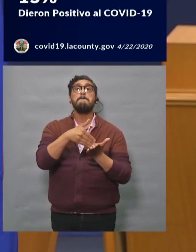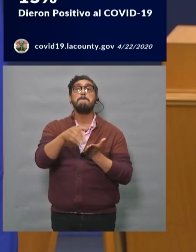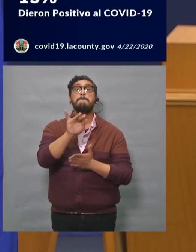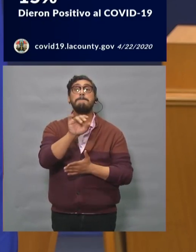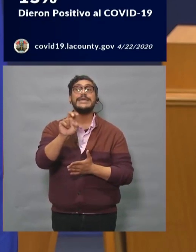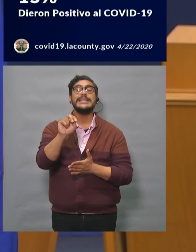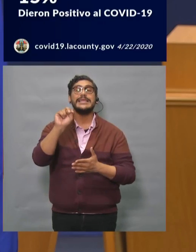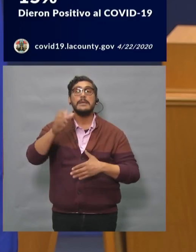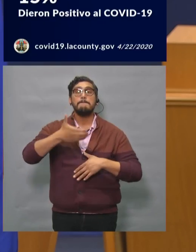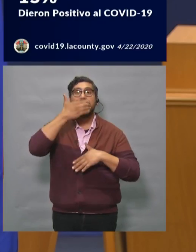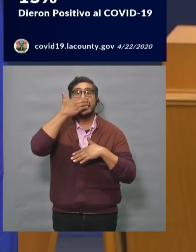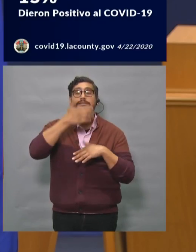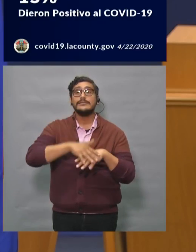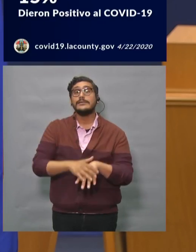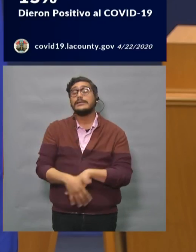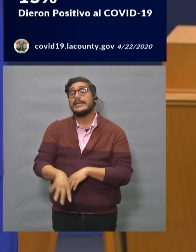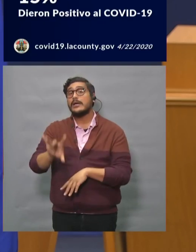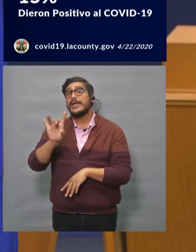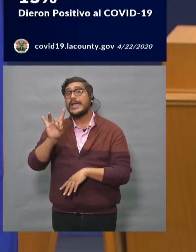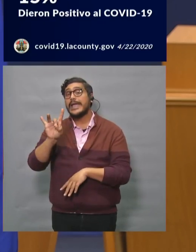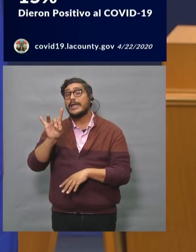máscaras, 8,000 batas,